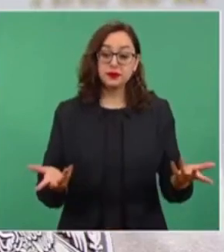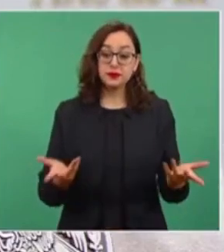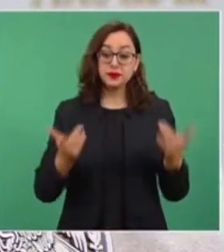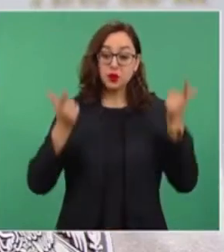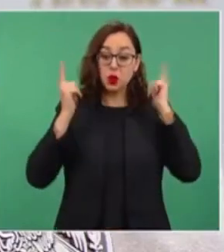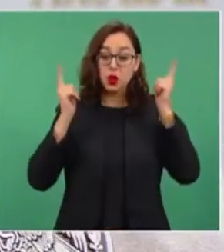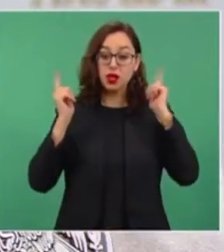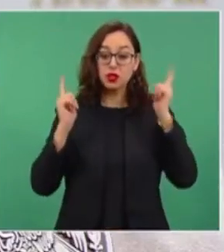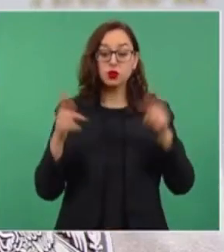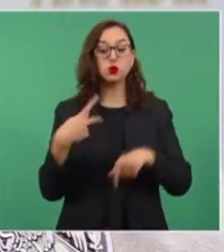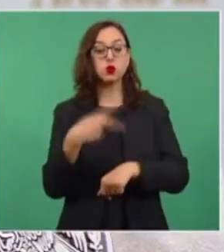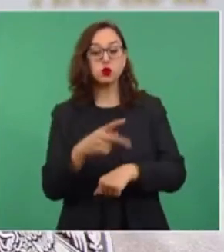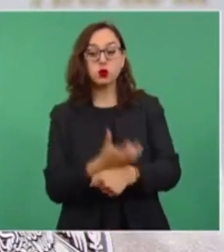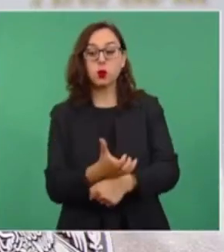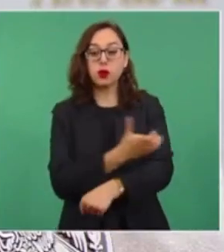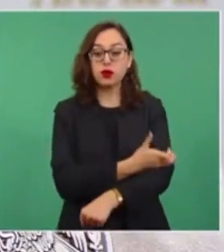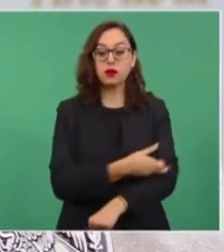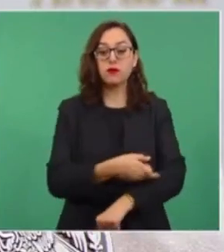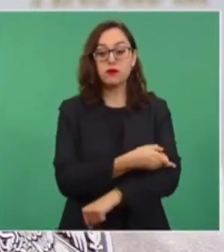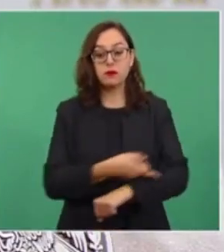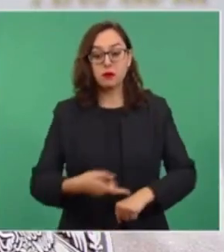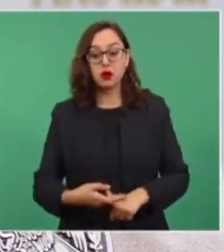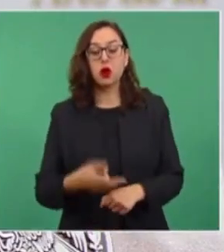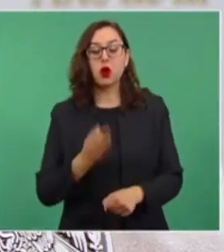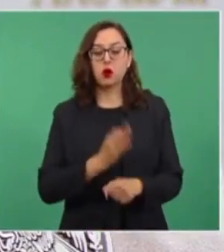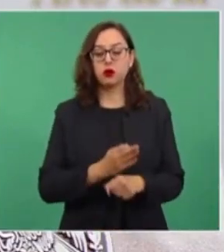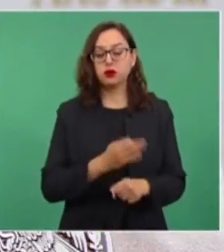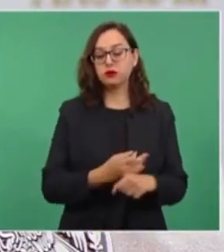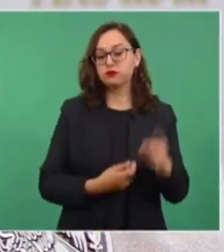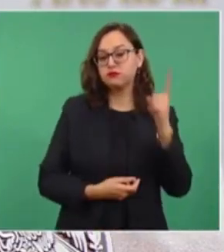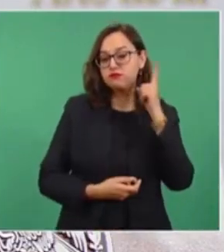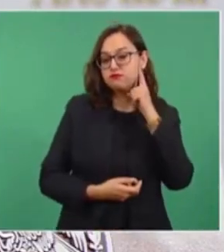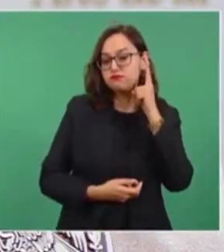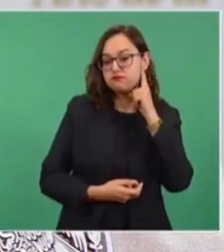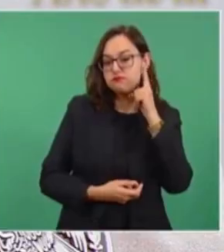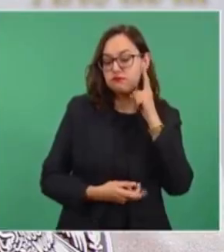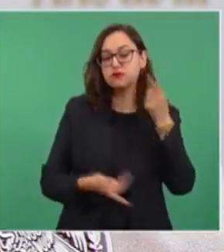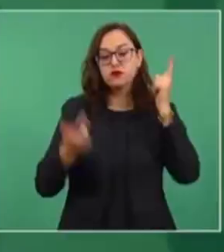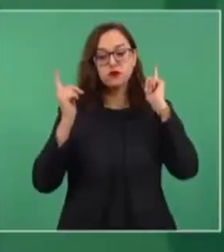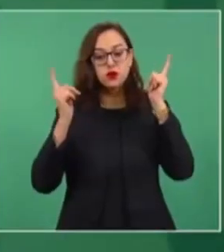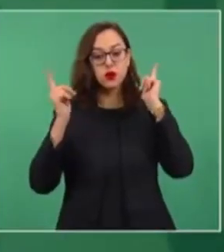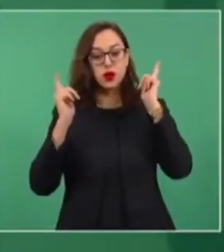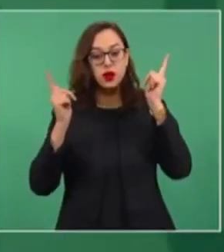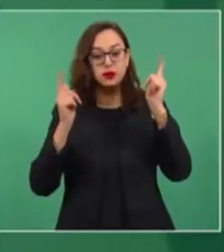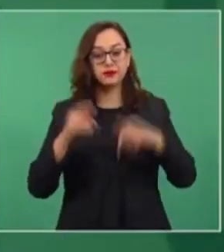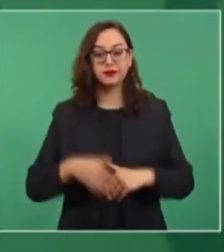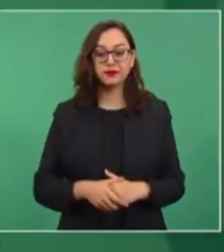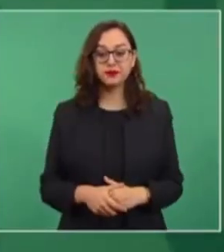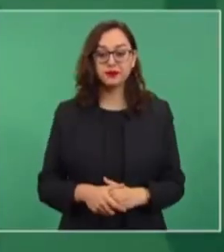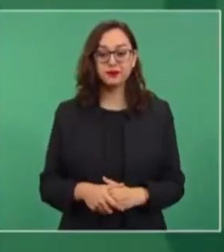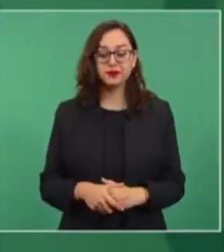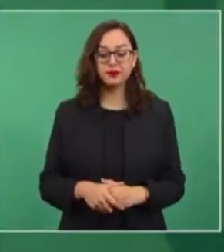compañeros familiares estén oyendo este mensaje.